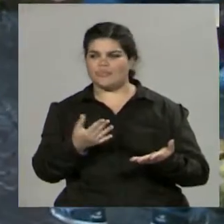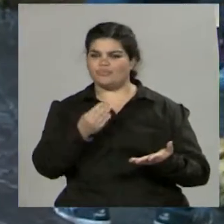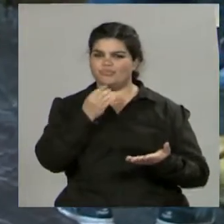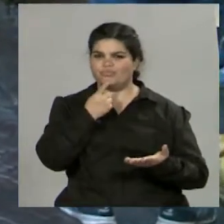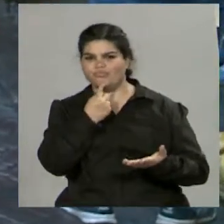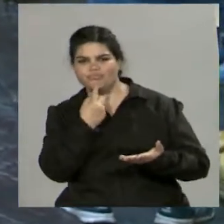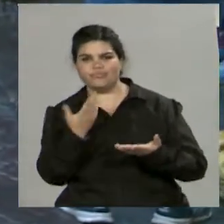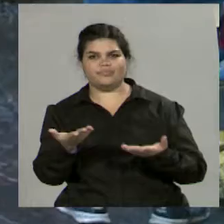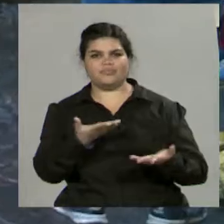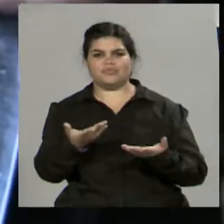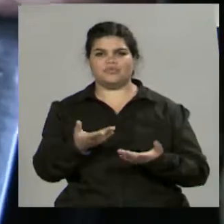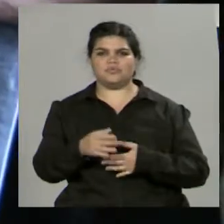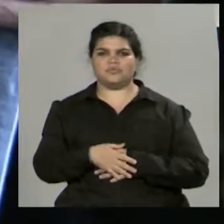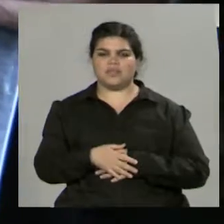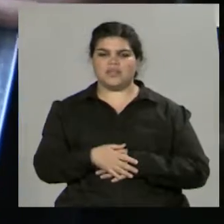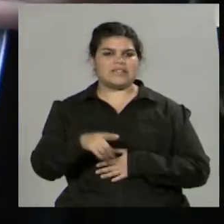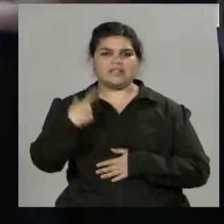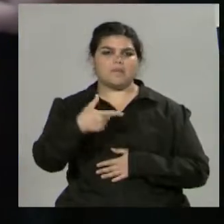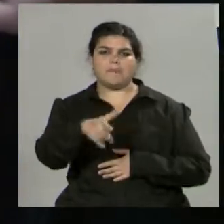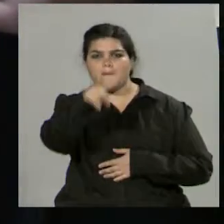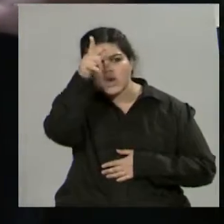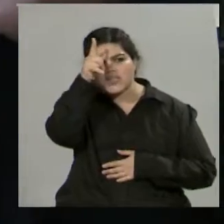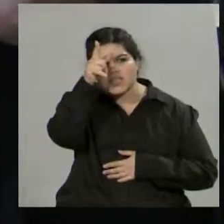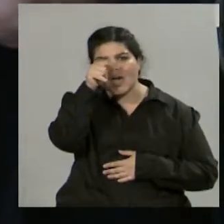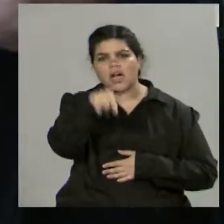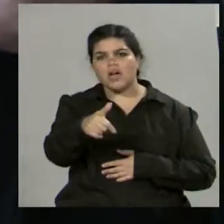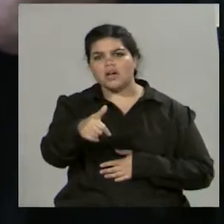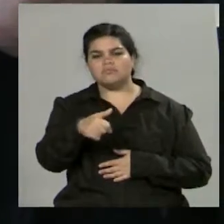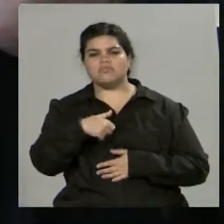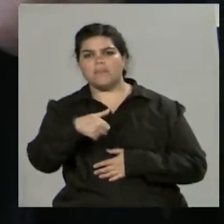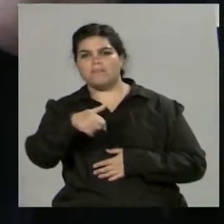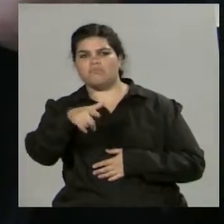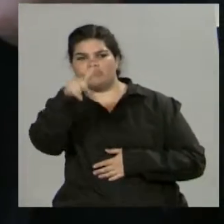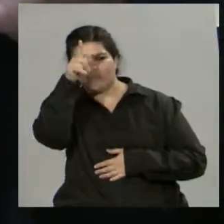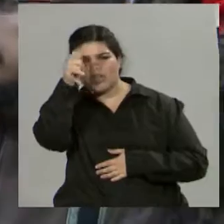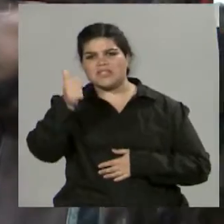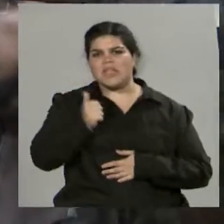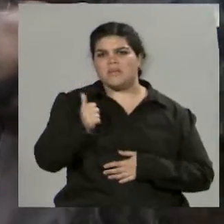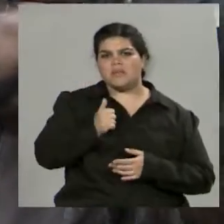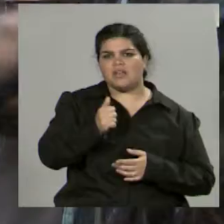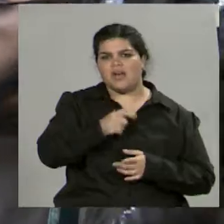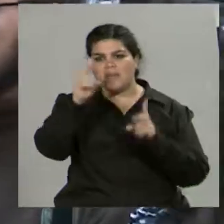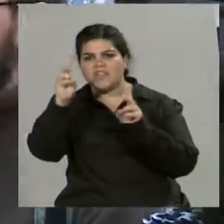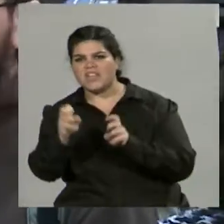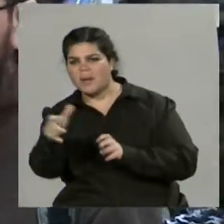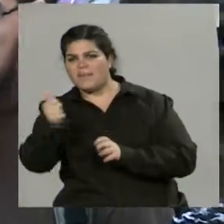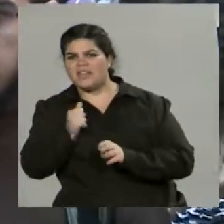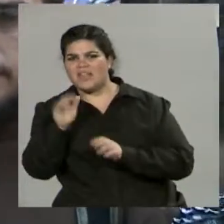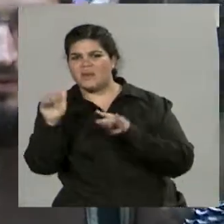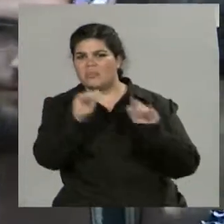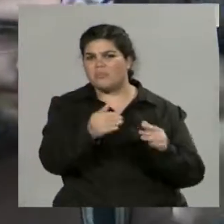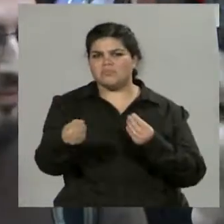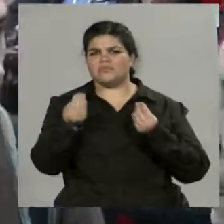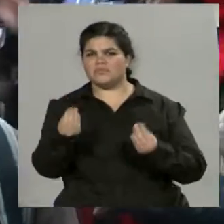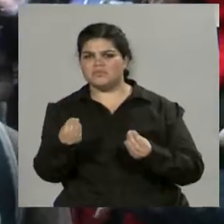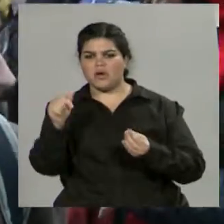de siempre, la policía investigando a la policía, en este caso la gendarmería investigando a la gendarmería, pruebas que han sido, que